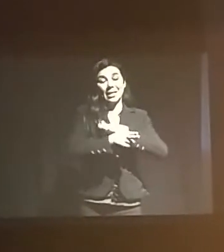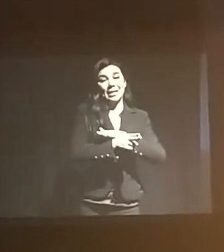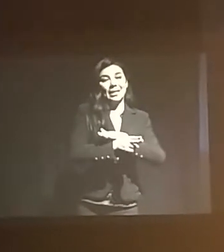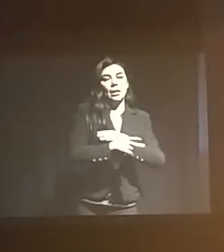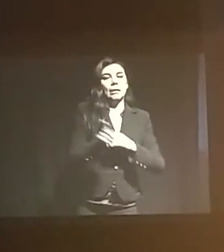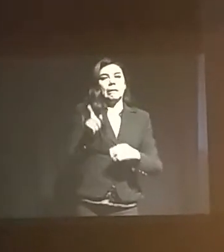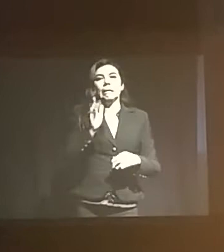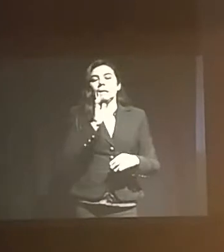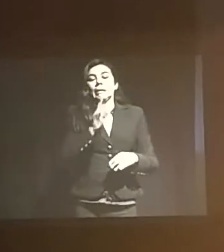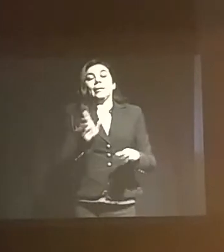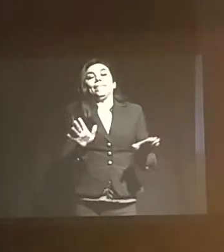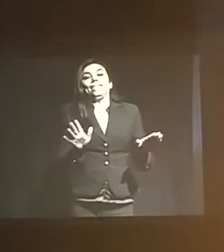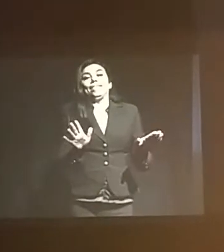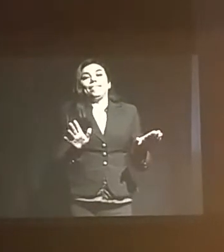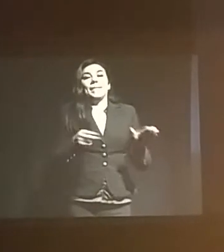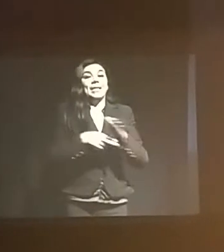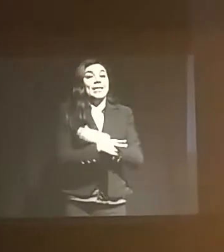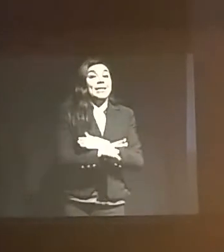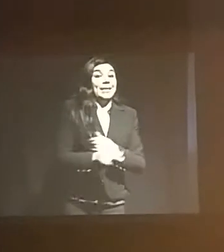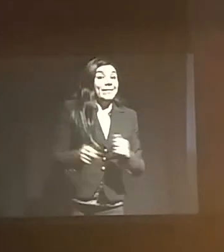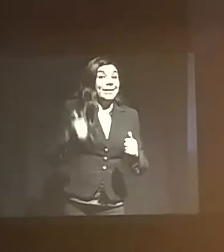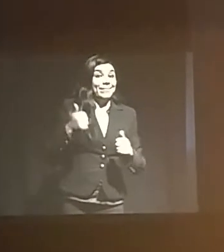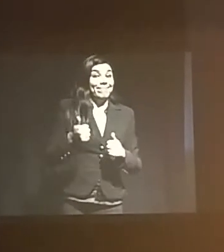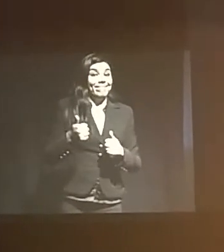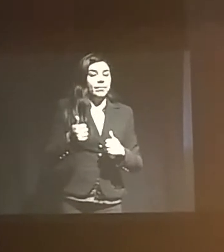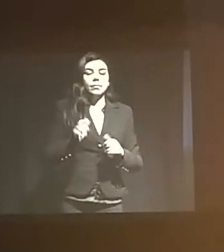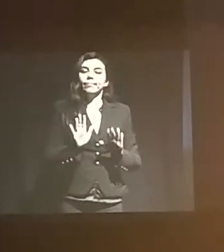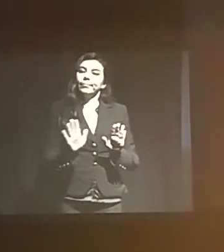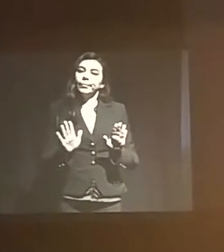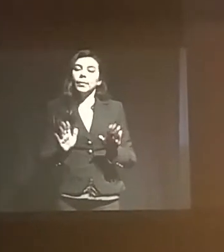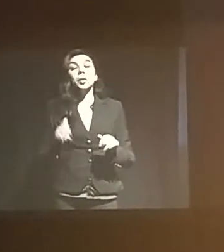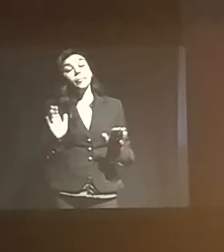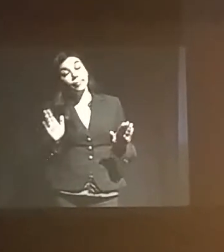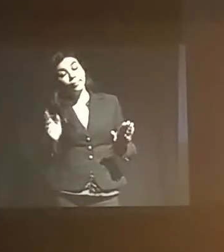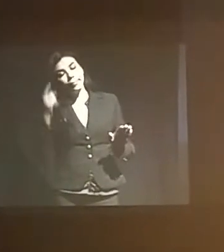sean accesibles full, no.